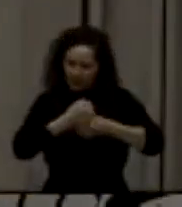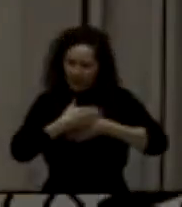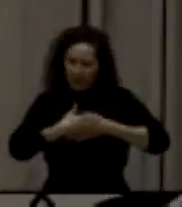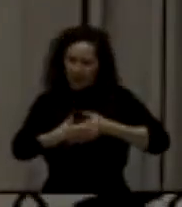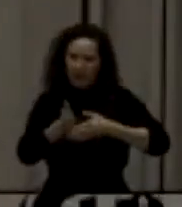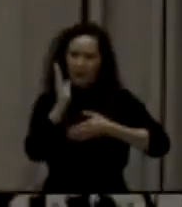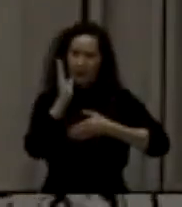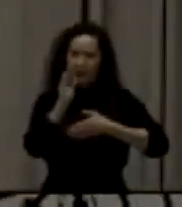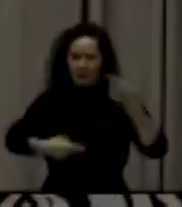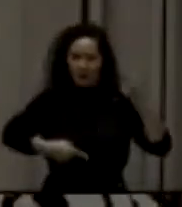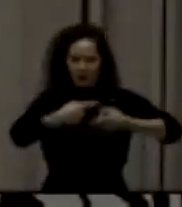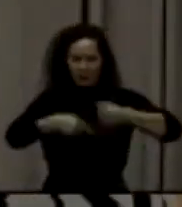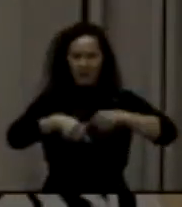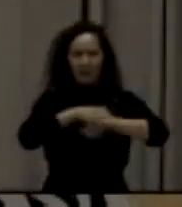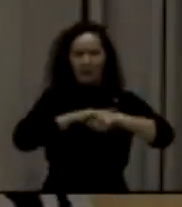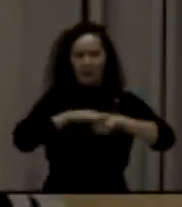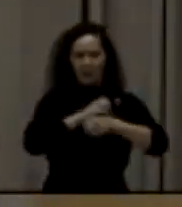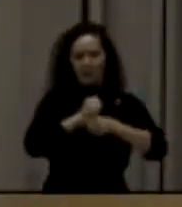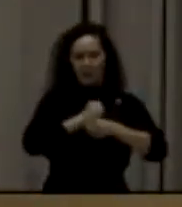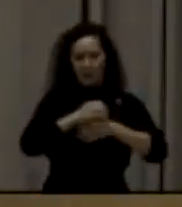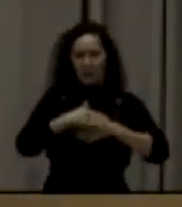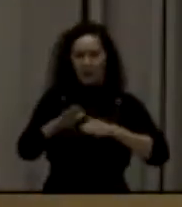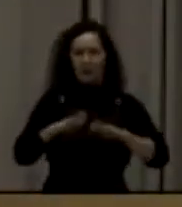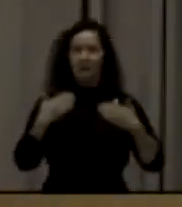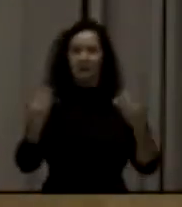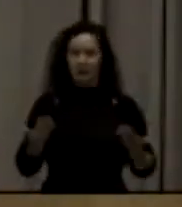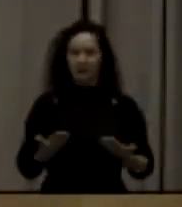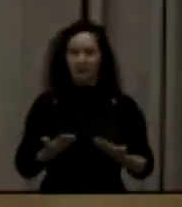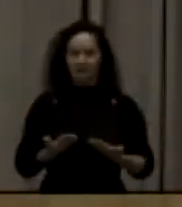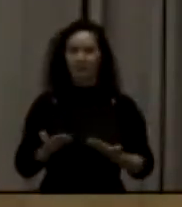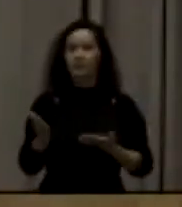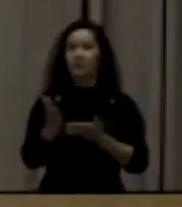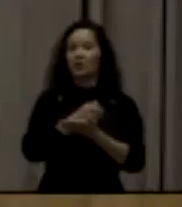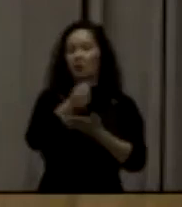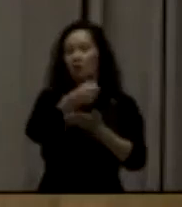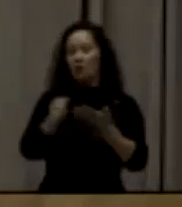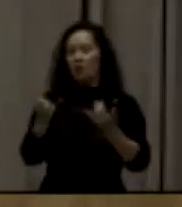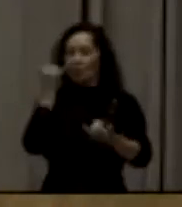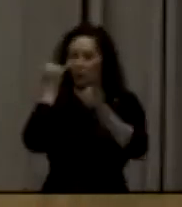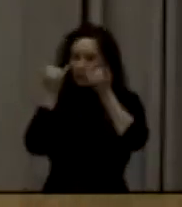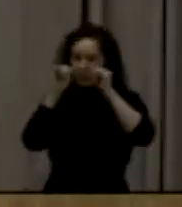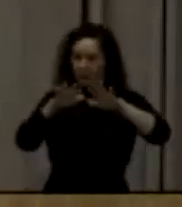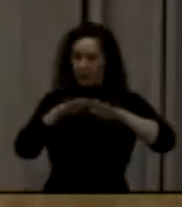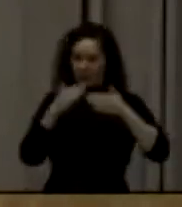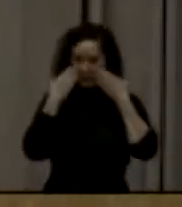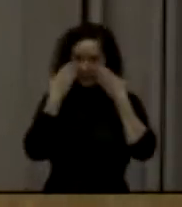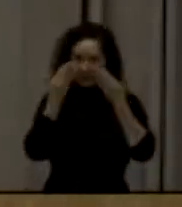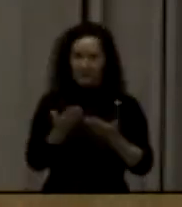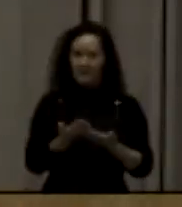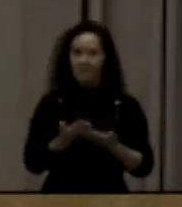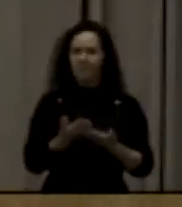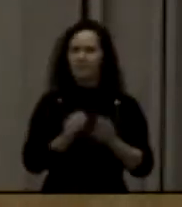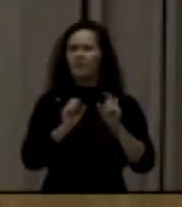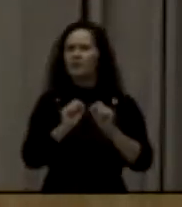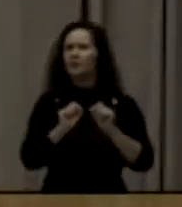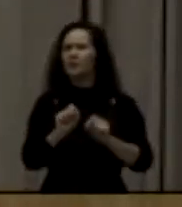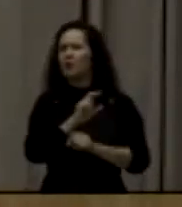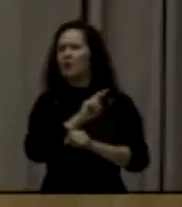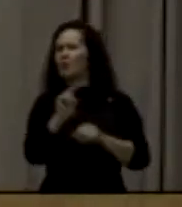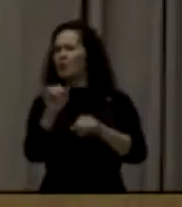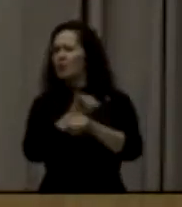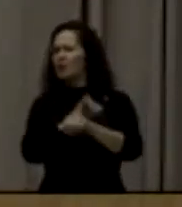debatiendo desde hace mucho tiempo así que tomé algunas notas no es para esta mesa que se llama estrategias